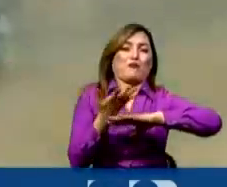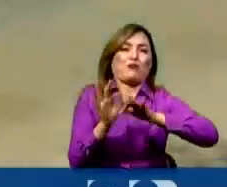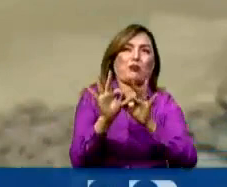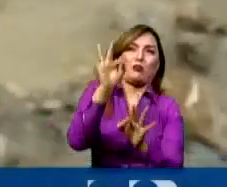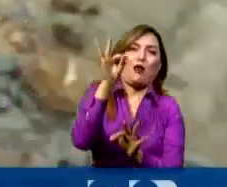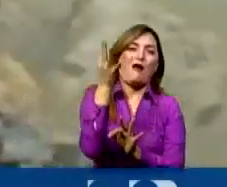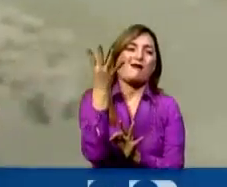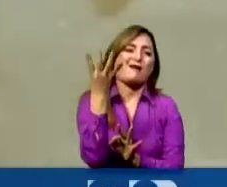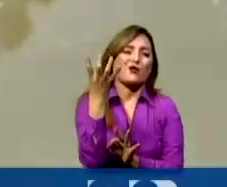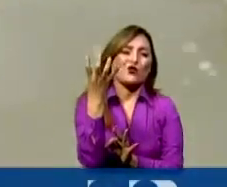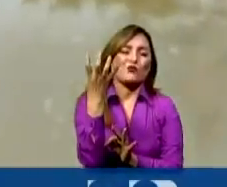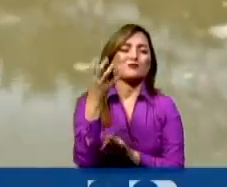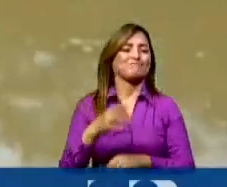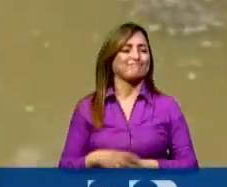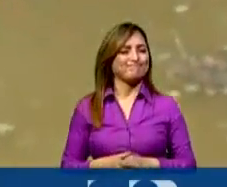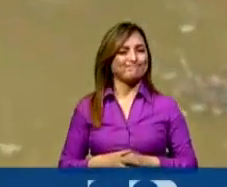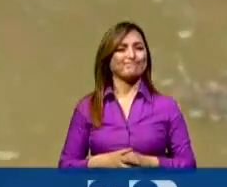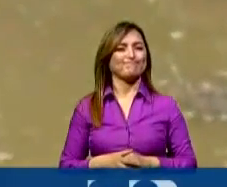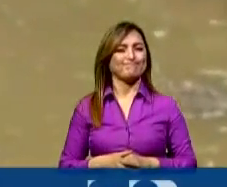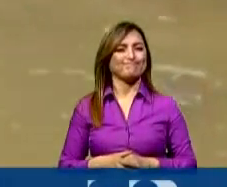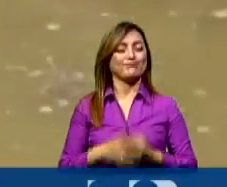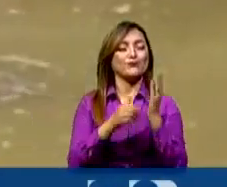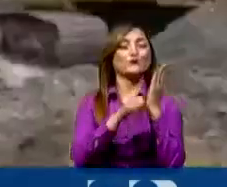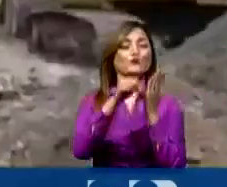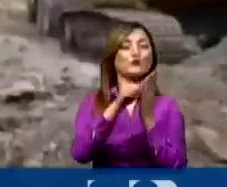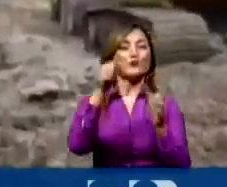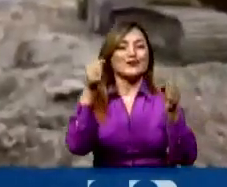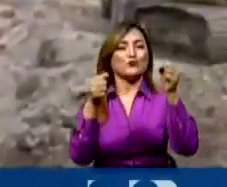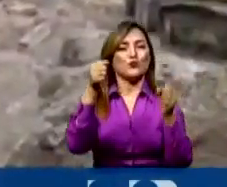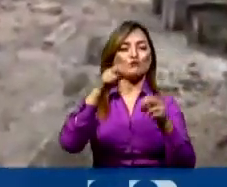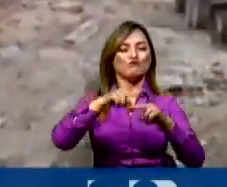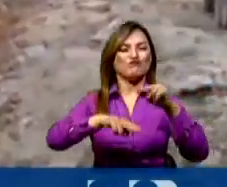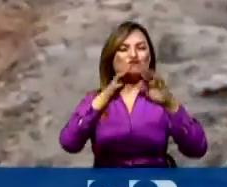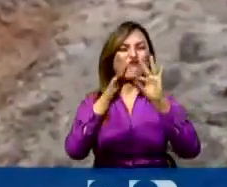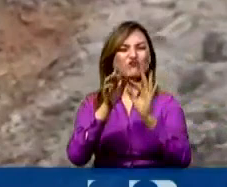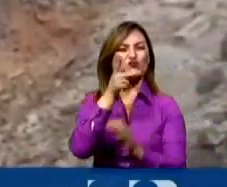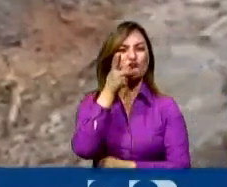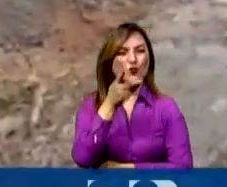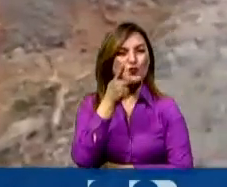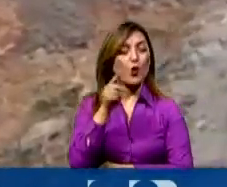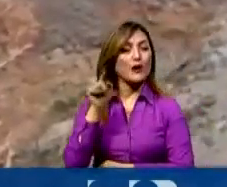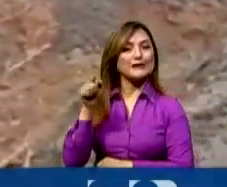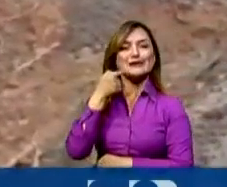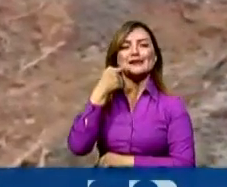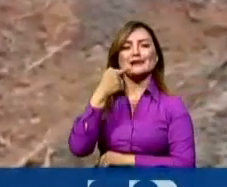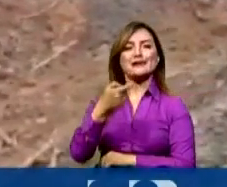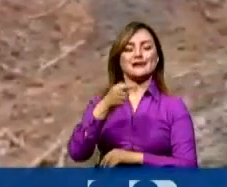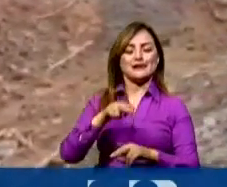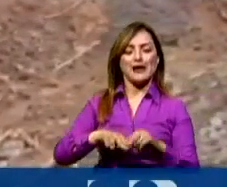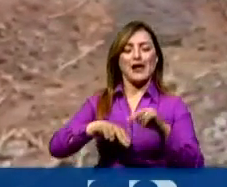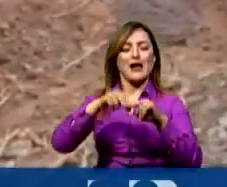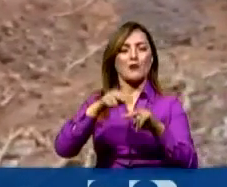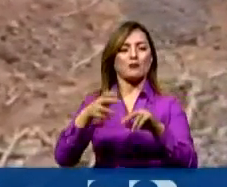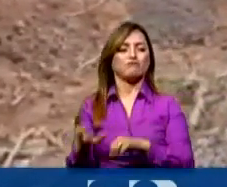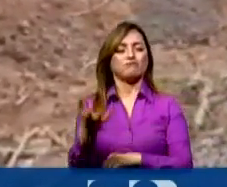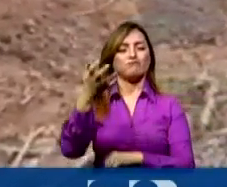metros de cola, por lo que el Ministerio de Transporte y Obras Públicas señaló que levantarán la calzada y mediante excavaciones evacuarán